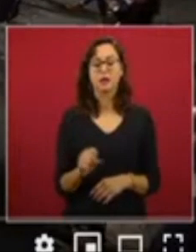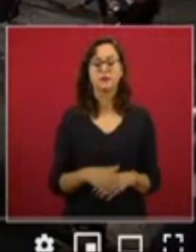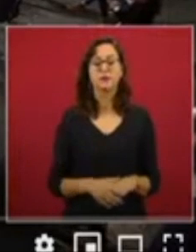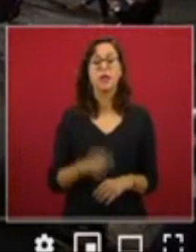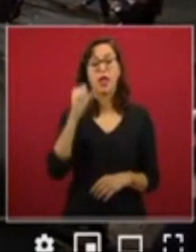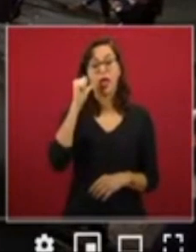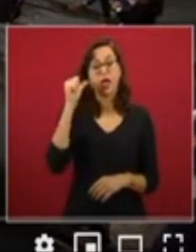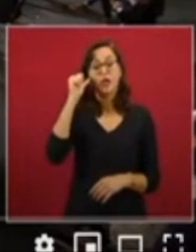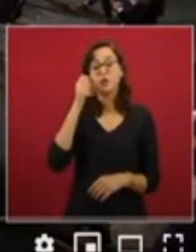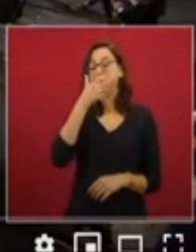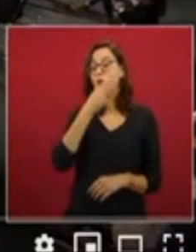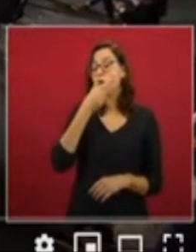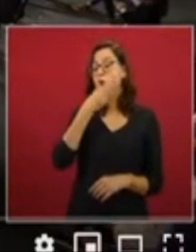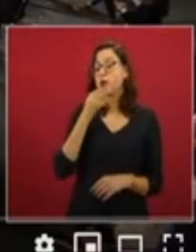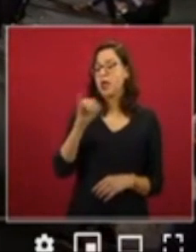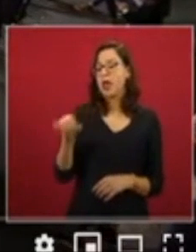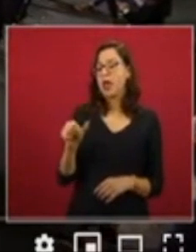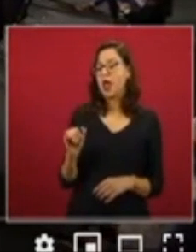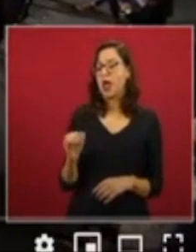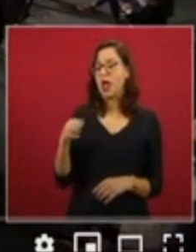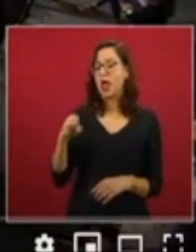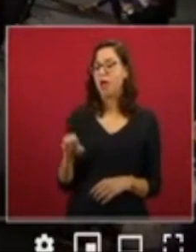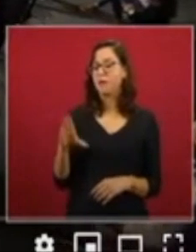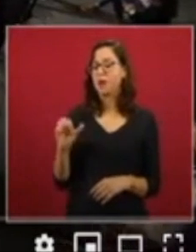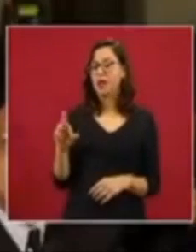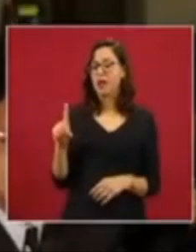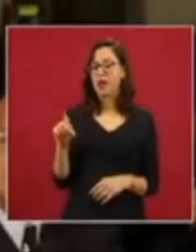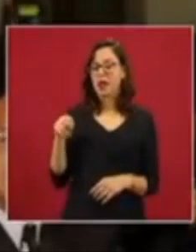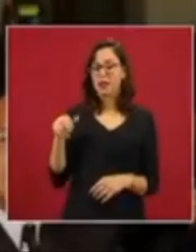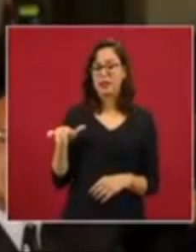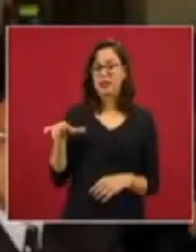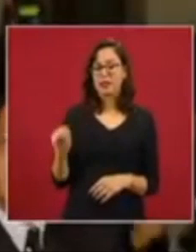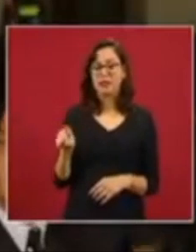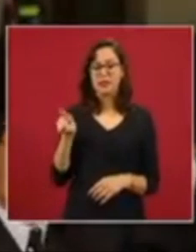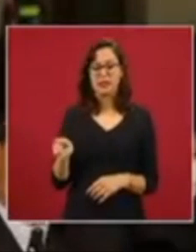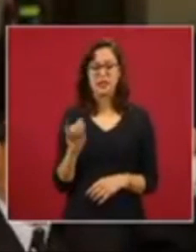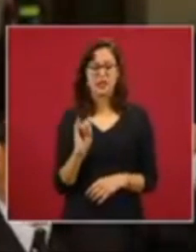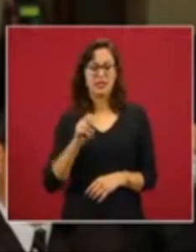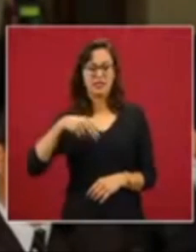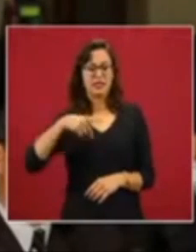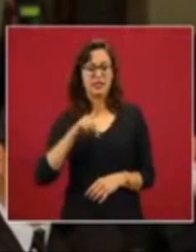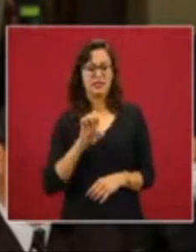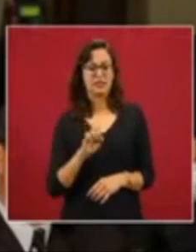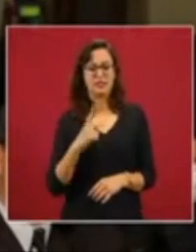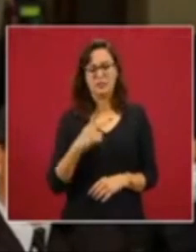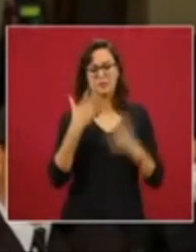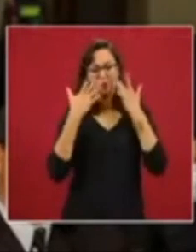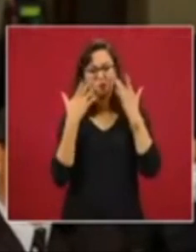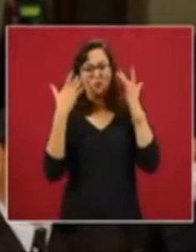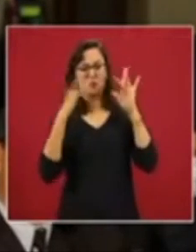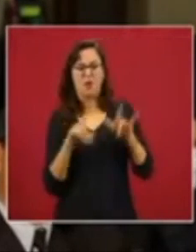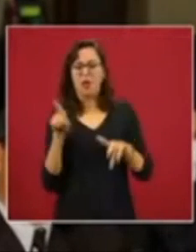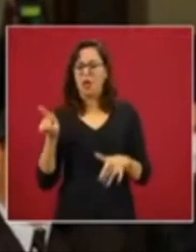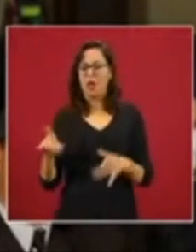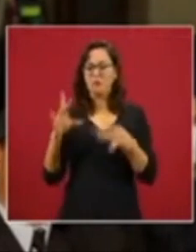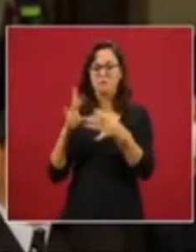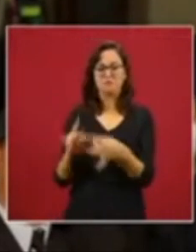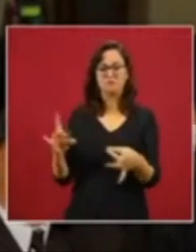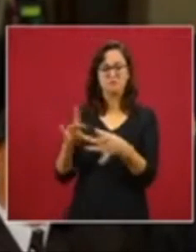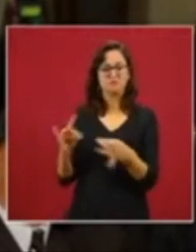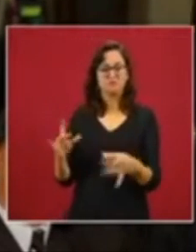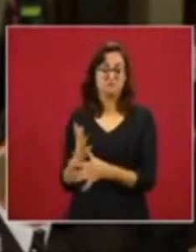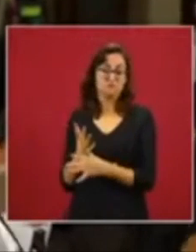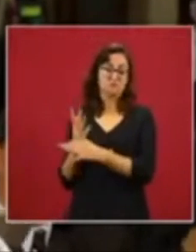Jaime Cárdenas, quien renunció al instituto para devolver al pueblo robado, escribió sus motivos de la renuncia, que este asunto